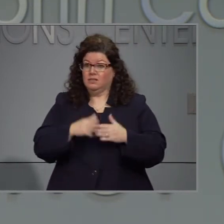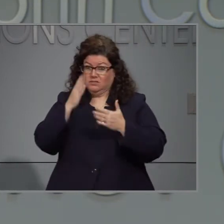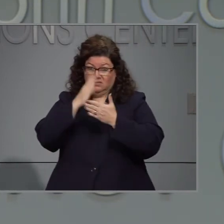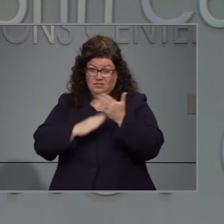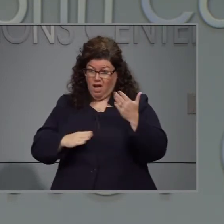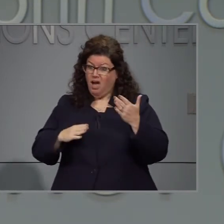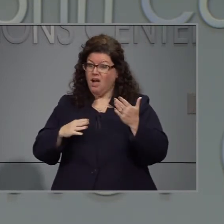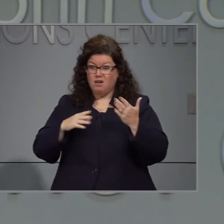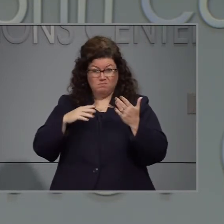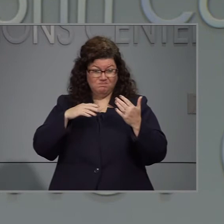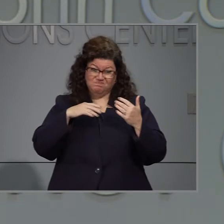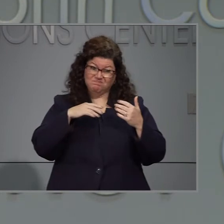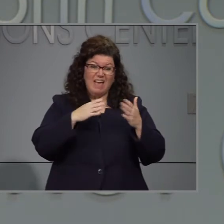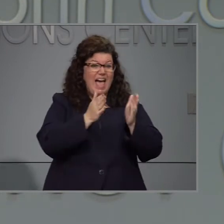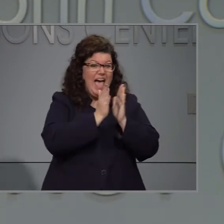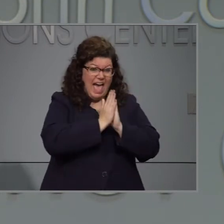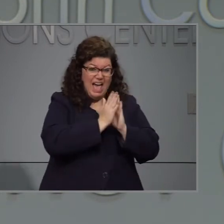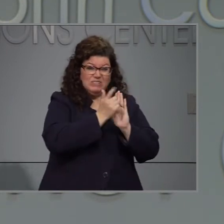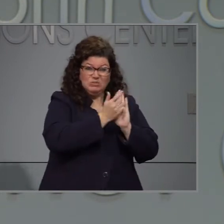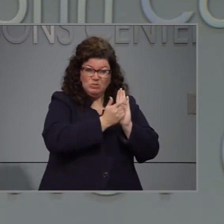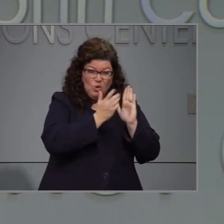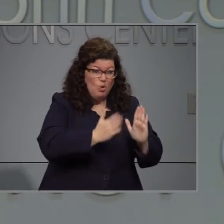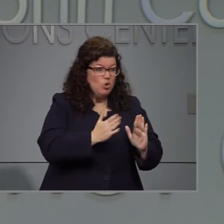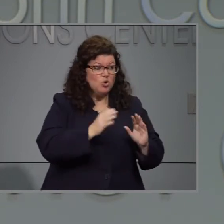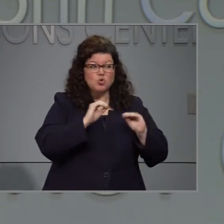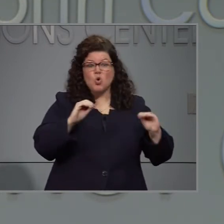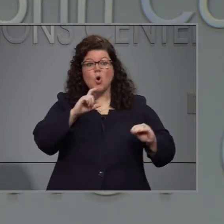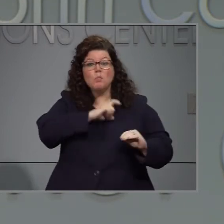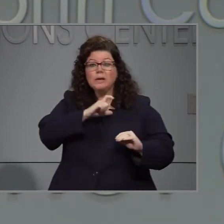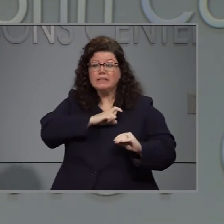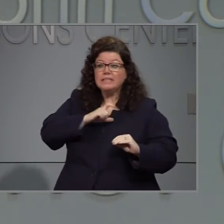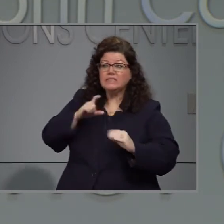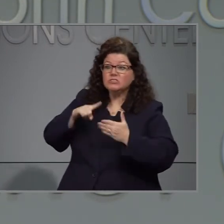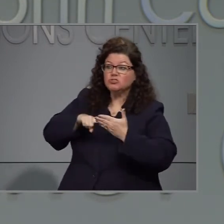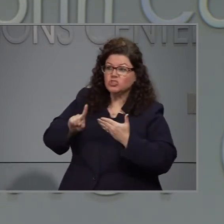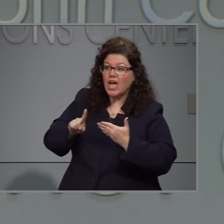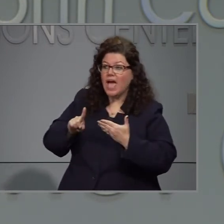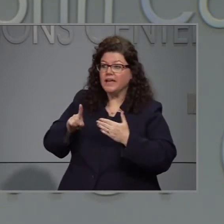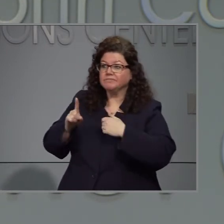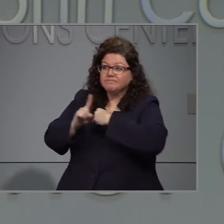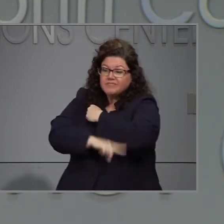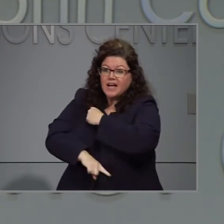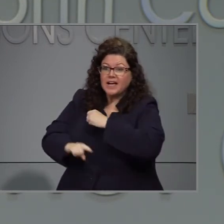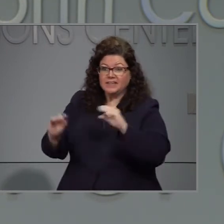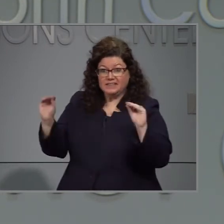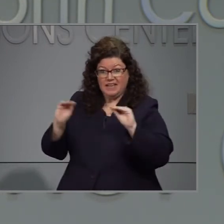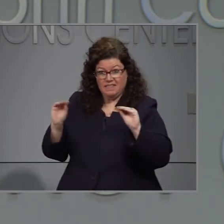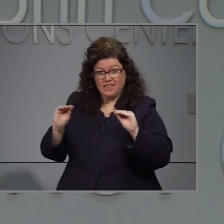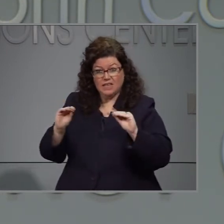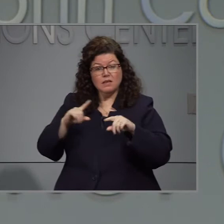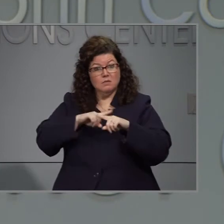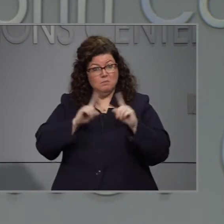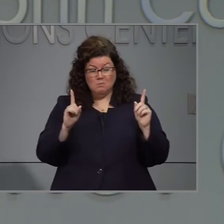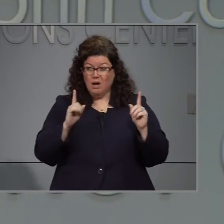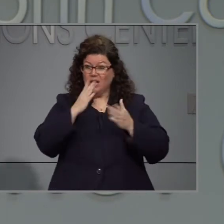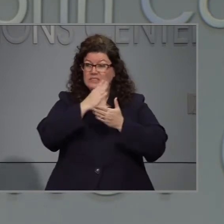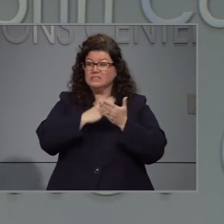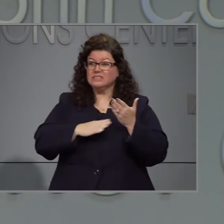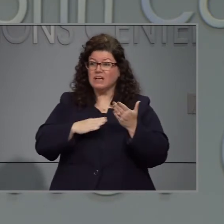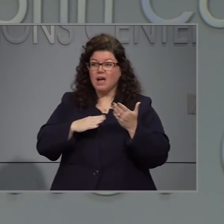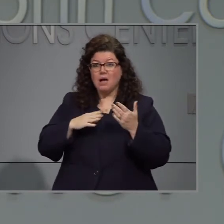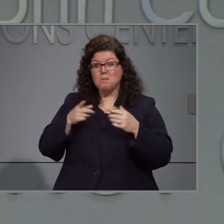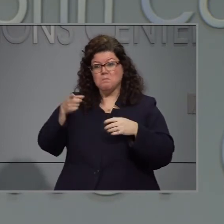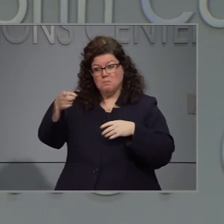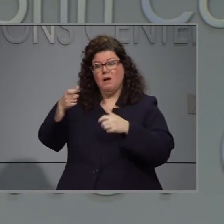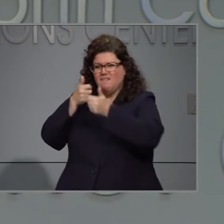Pero desde el punto de vista legal no se ha verificado cuál es el incentivo para los negocios que han seguido las